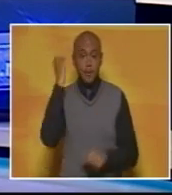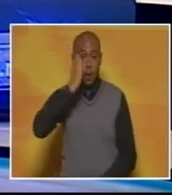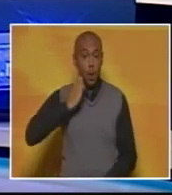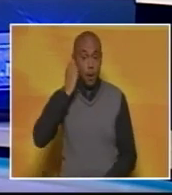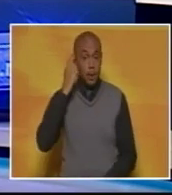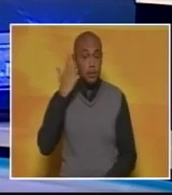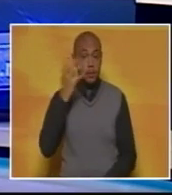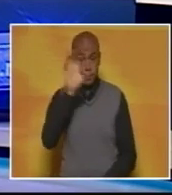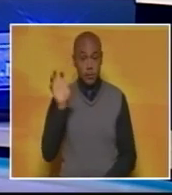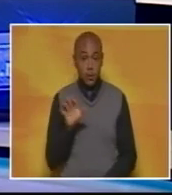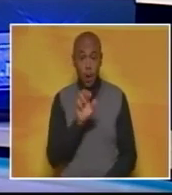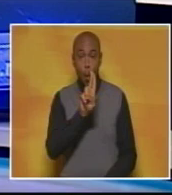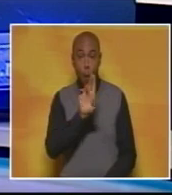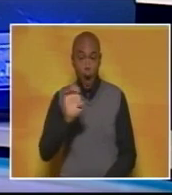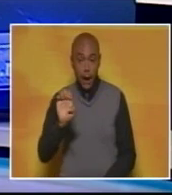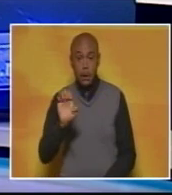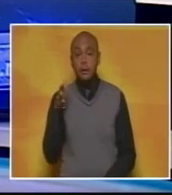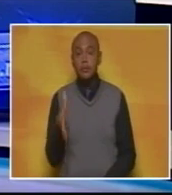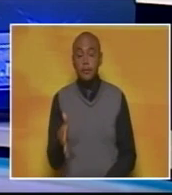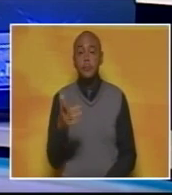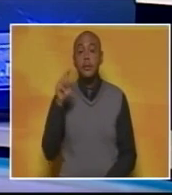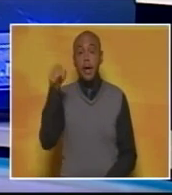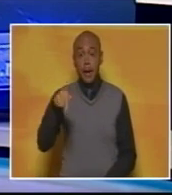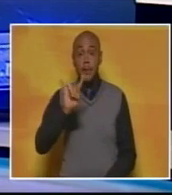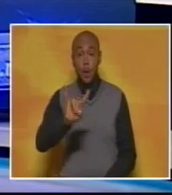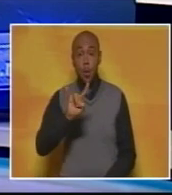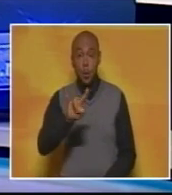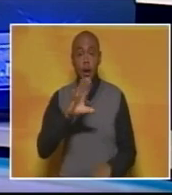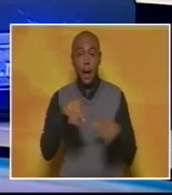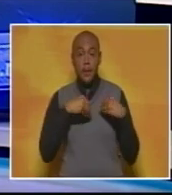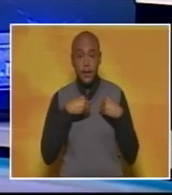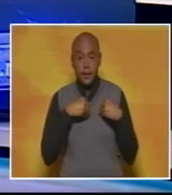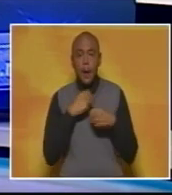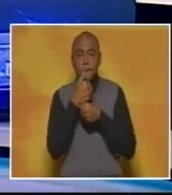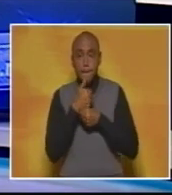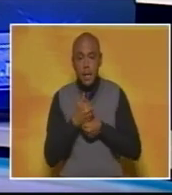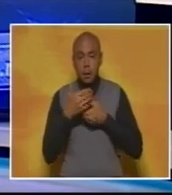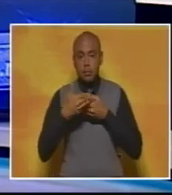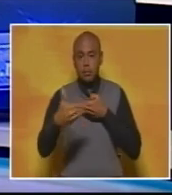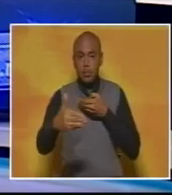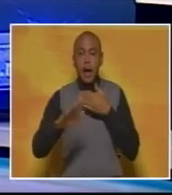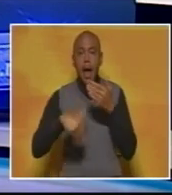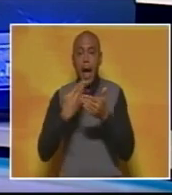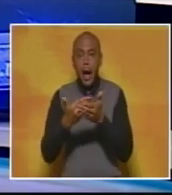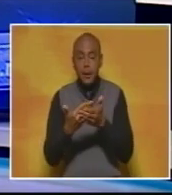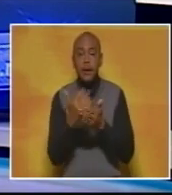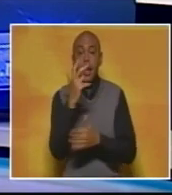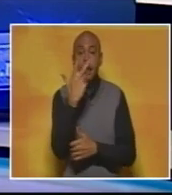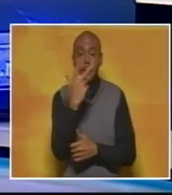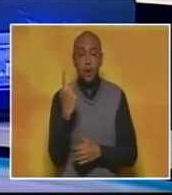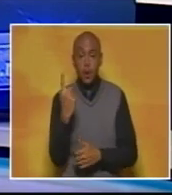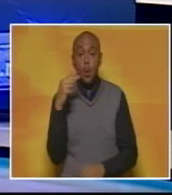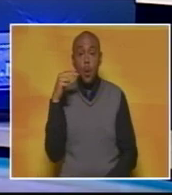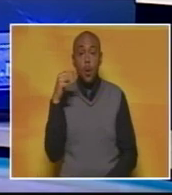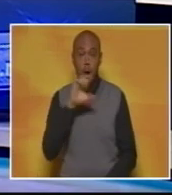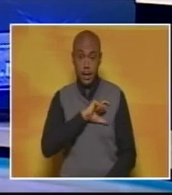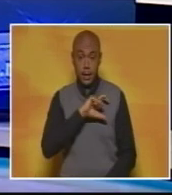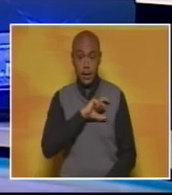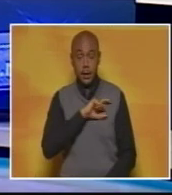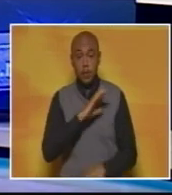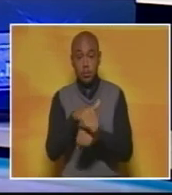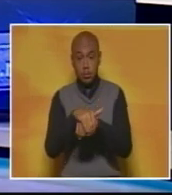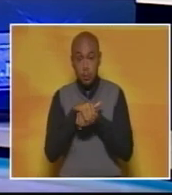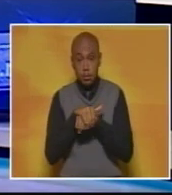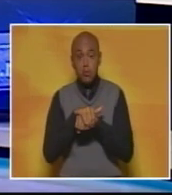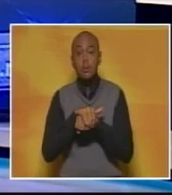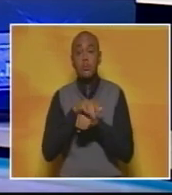los países miembros de la Unión Europea aceptaron este lunes retrasar hasta el 31 de enero de 2020 la salida del Reino Unido del